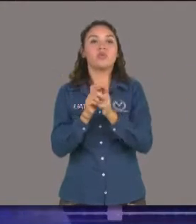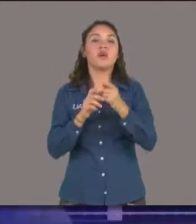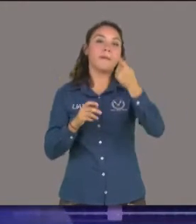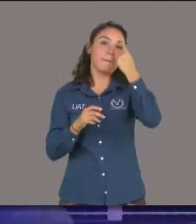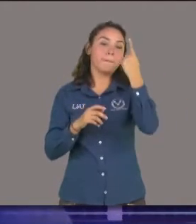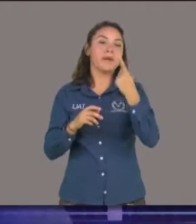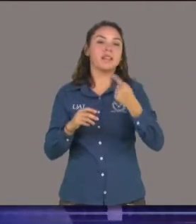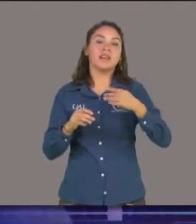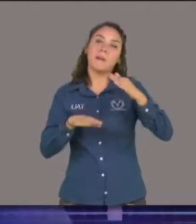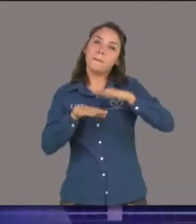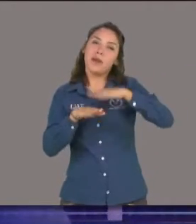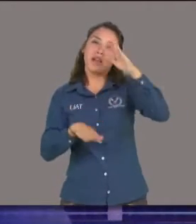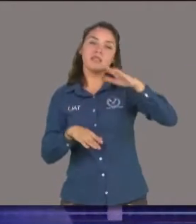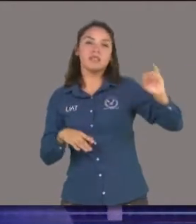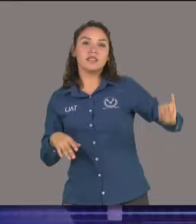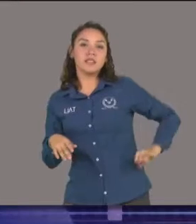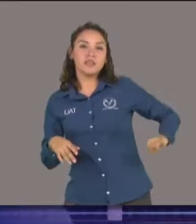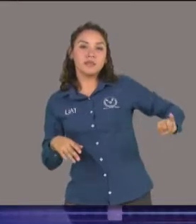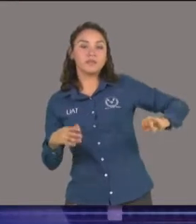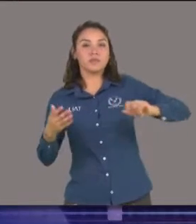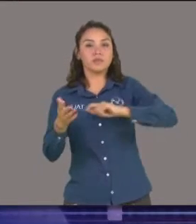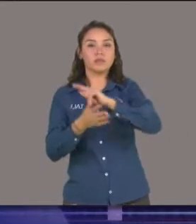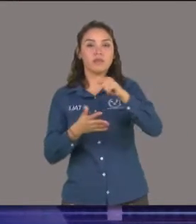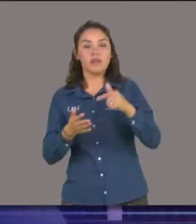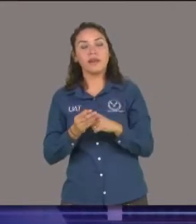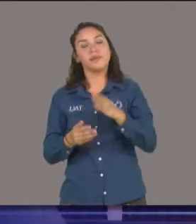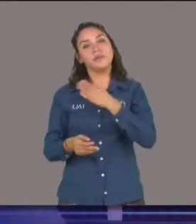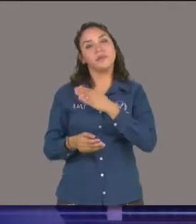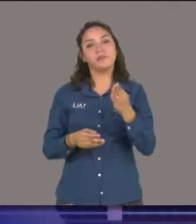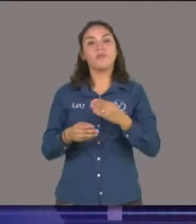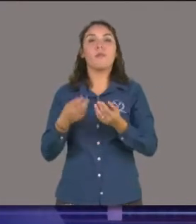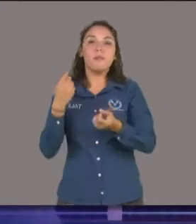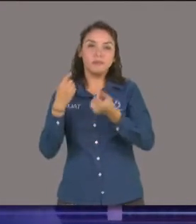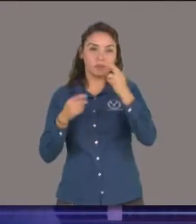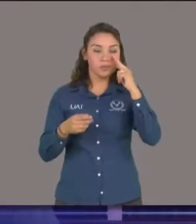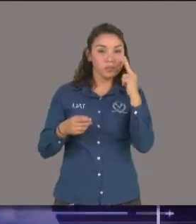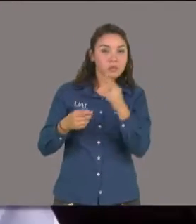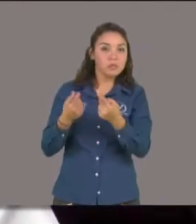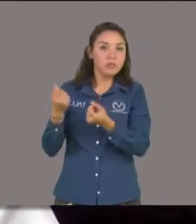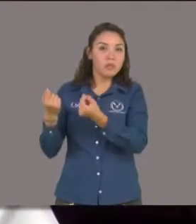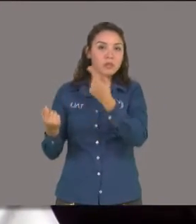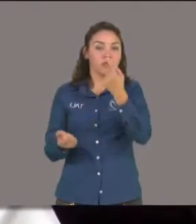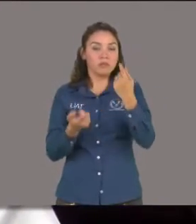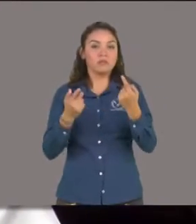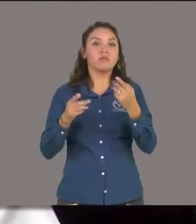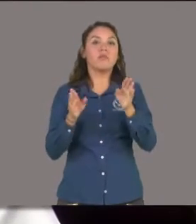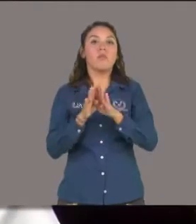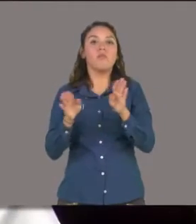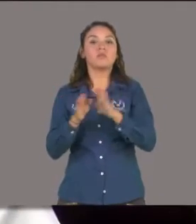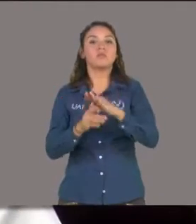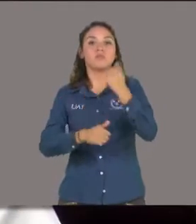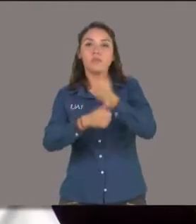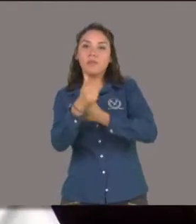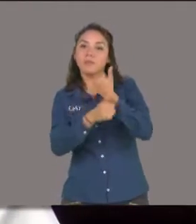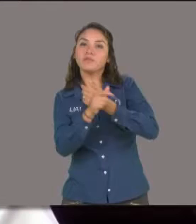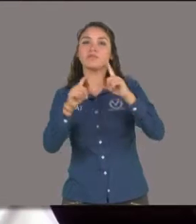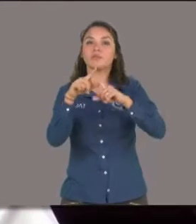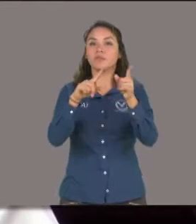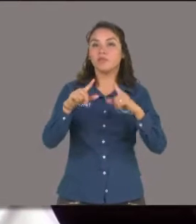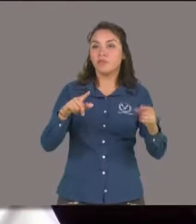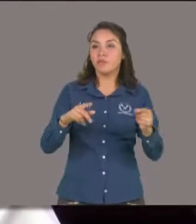vez crece más el interés en el área. Y bueno, los resultados ahí están, los concursos